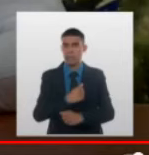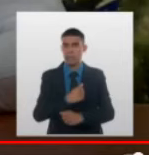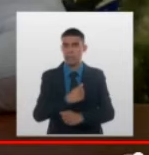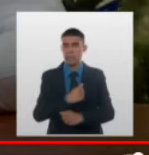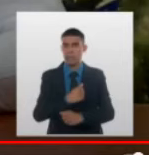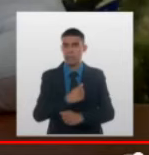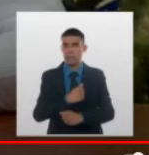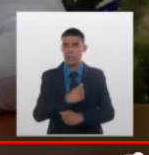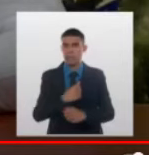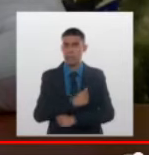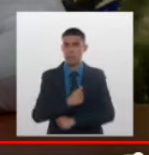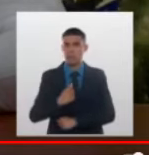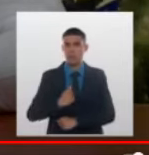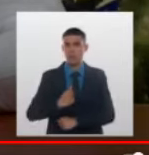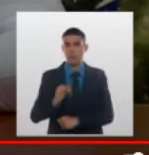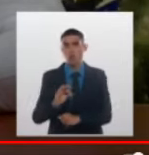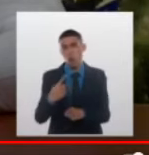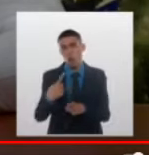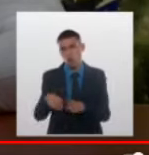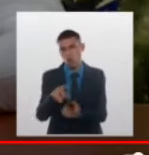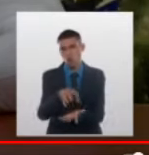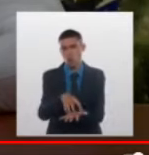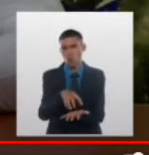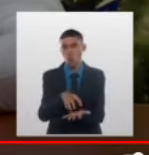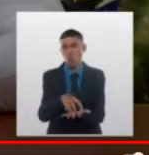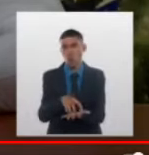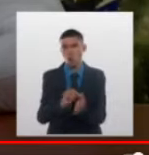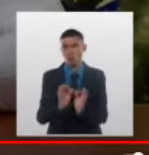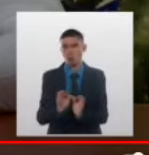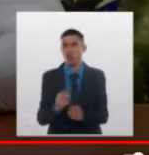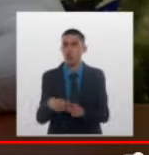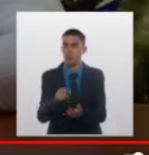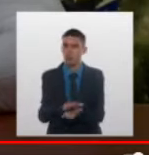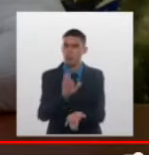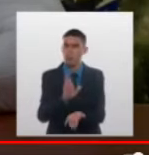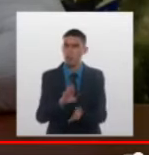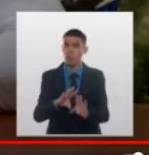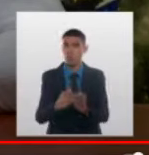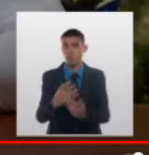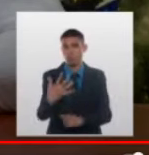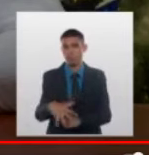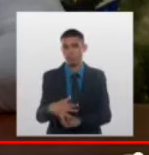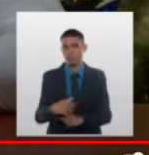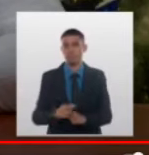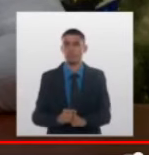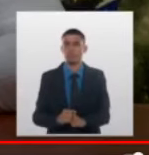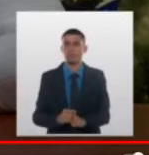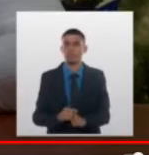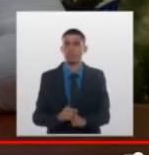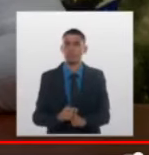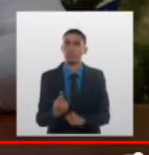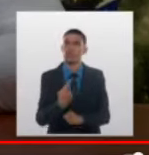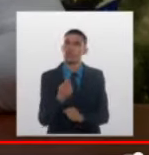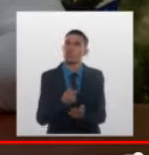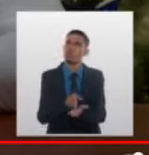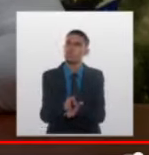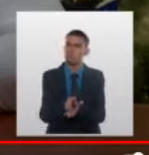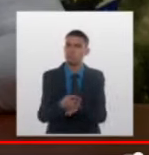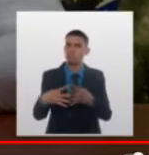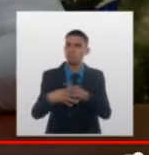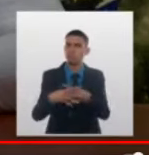llenar de leche. Destino sensible que tenemos nosotros, que compromiso por los altos precios que tenemos. Sí, estamos vinculados y vamos a seguir continuando